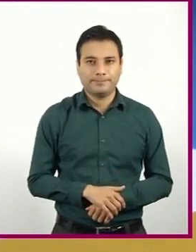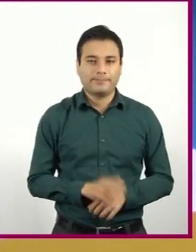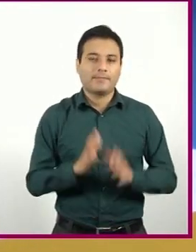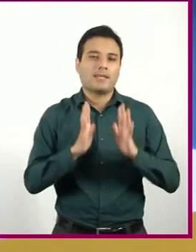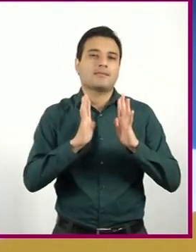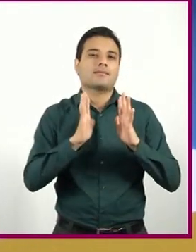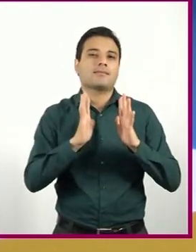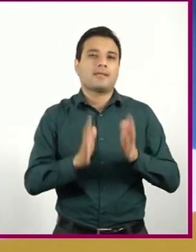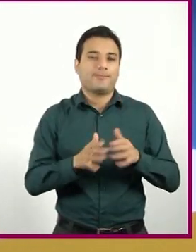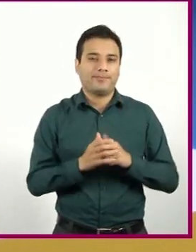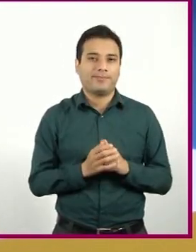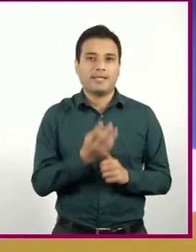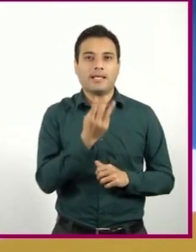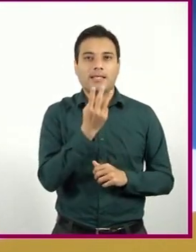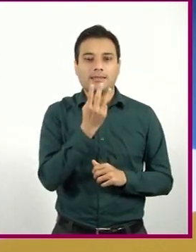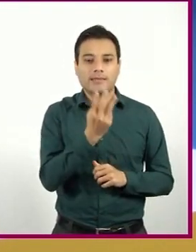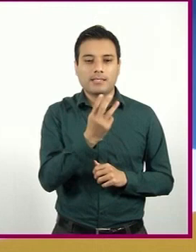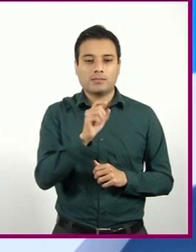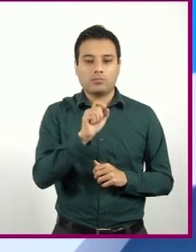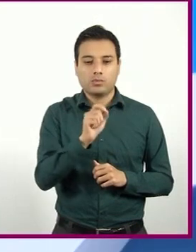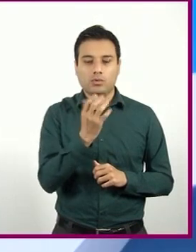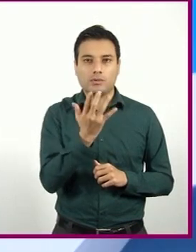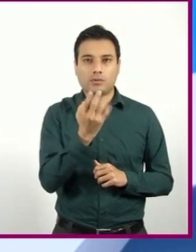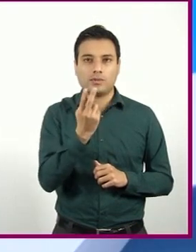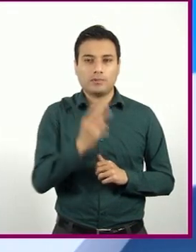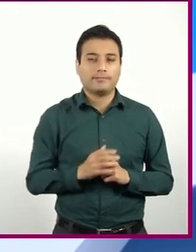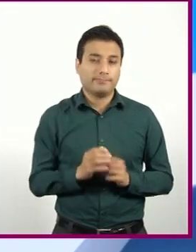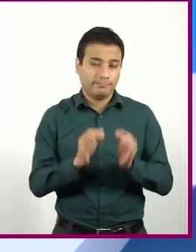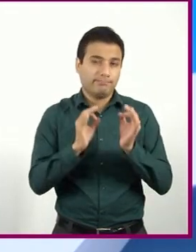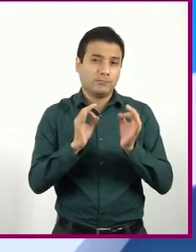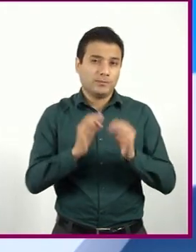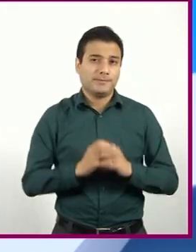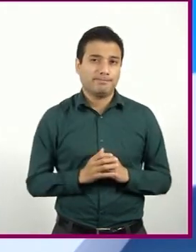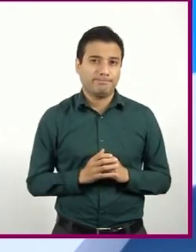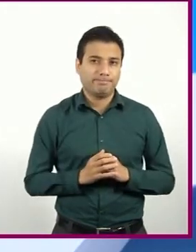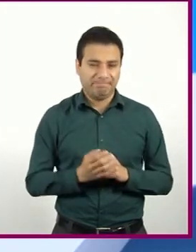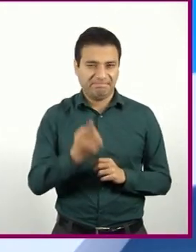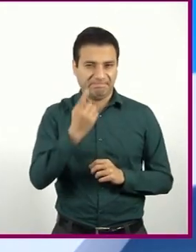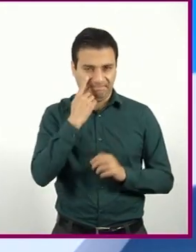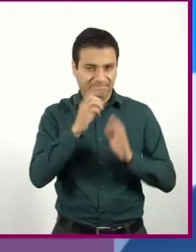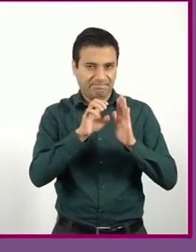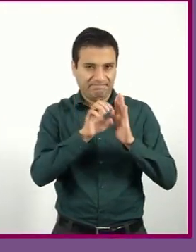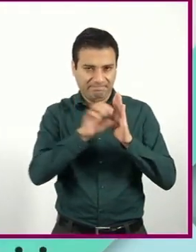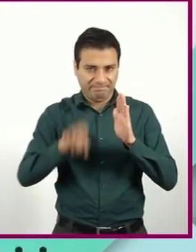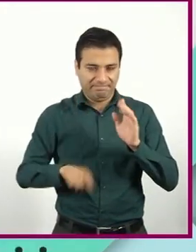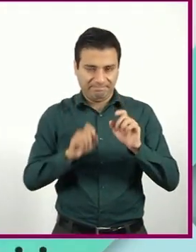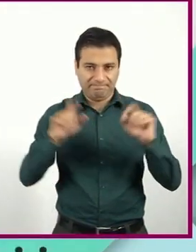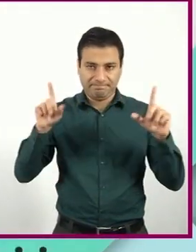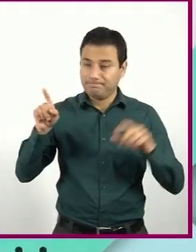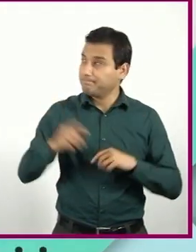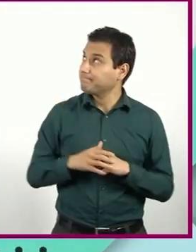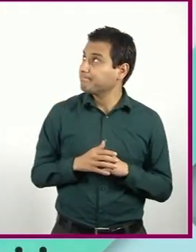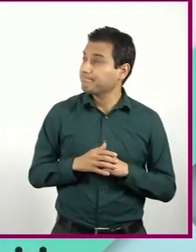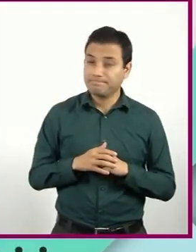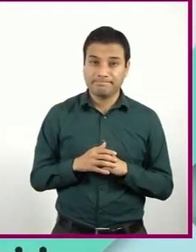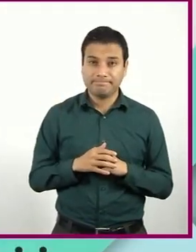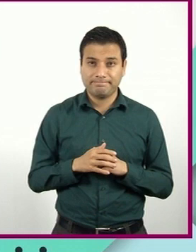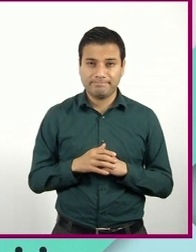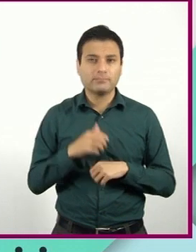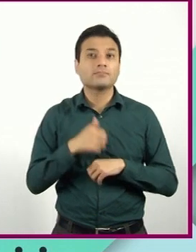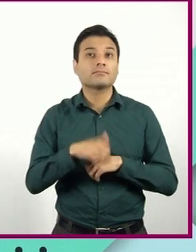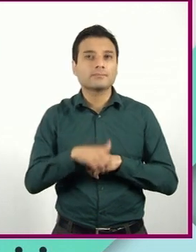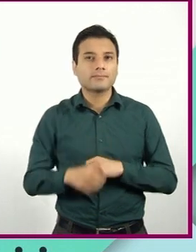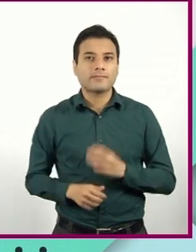Ya. 3.52, maestra. Perfecto. Observemos la siguiente imagen. Ubiquemos en la recta los